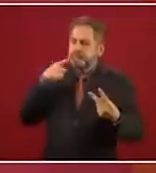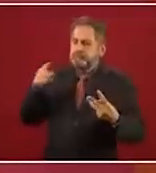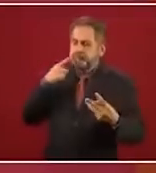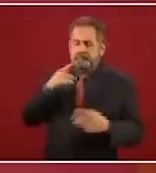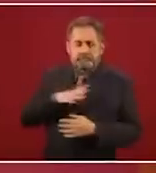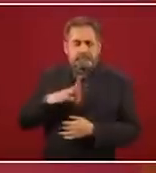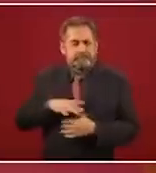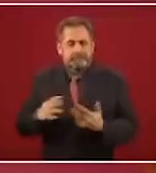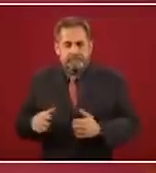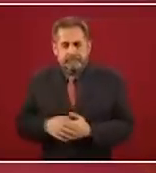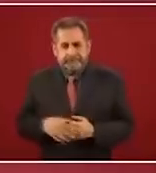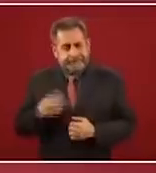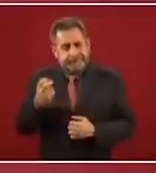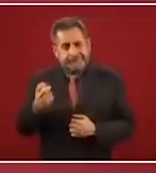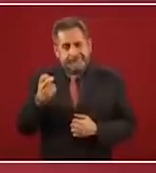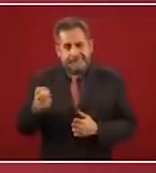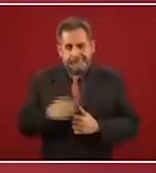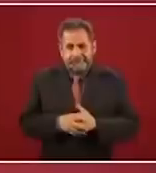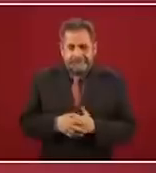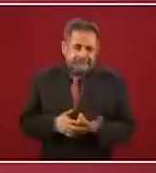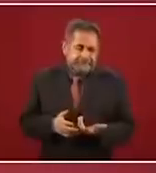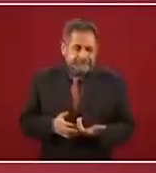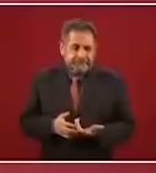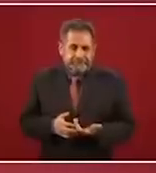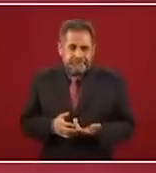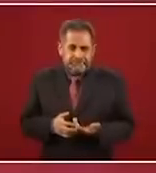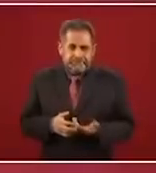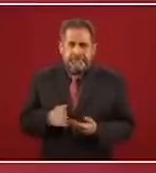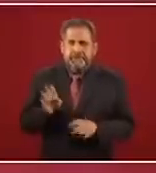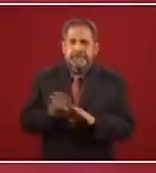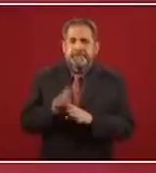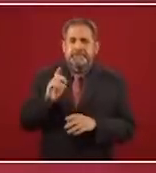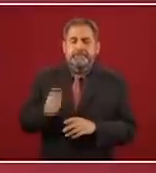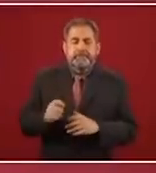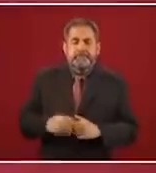Entonces, es lo que hacemos, desde luego no dejamos…